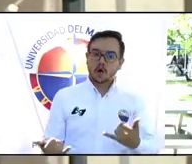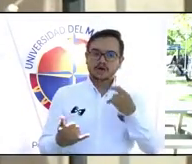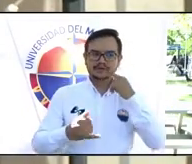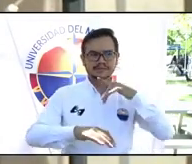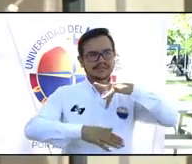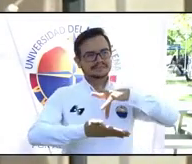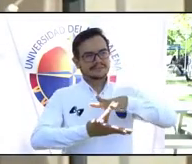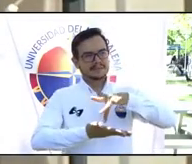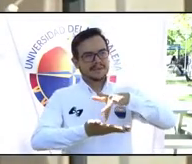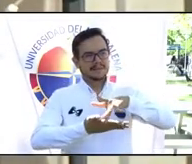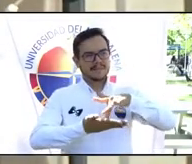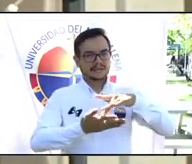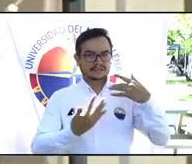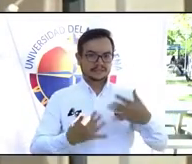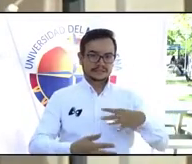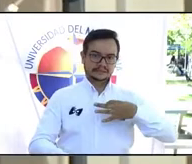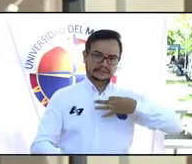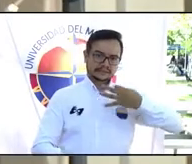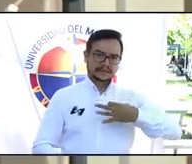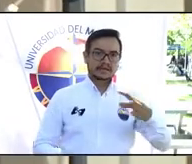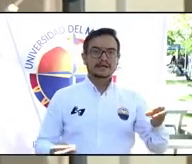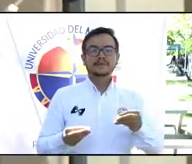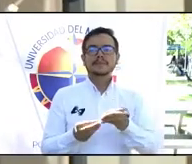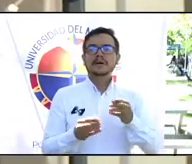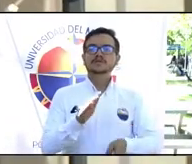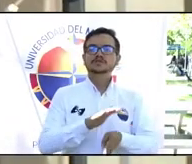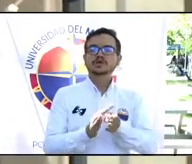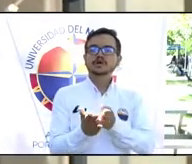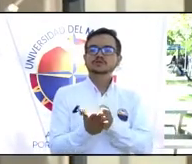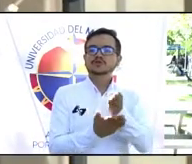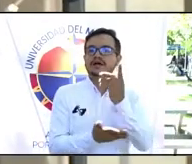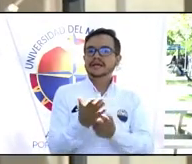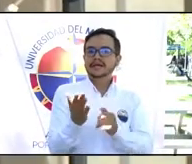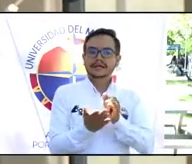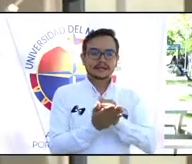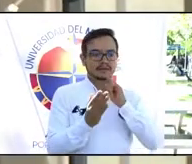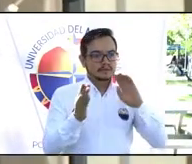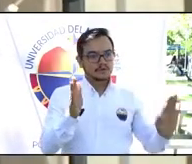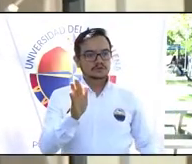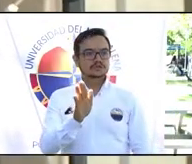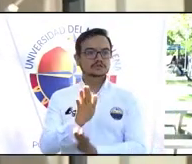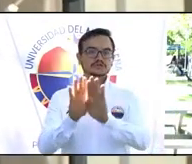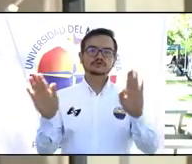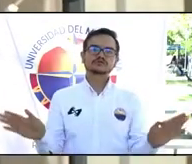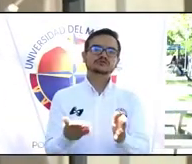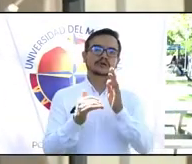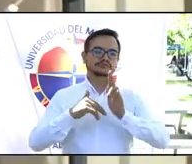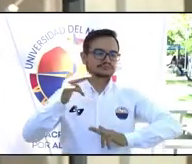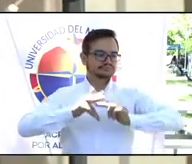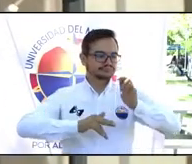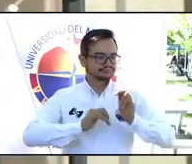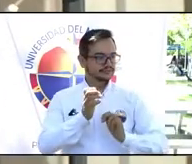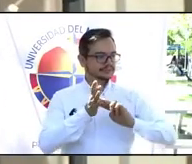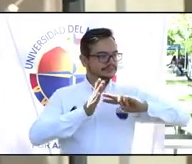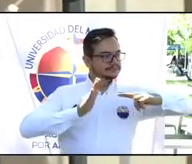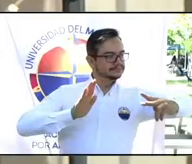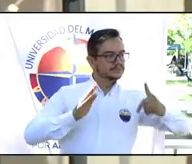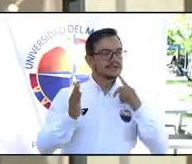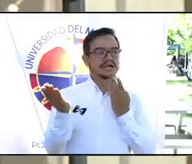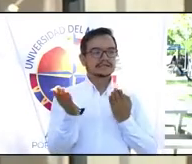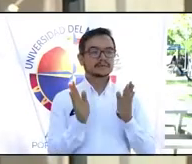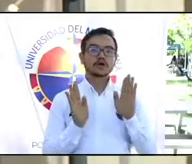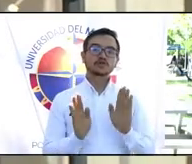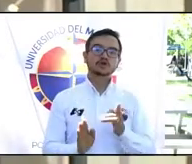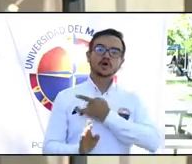este importante acto y para su desarrollo en materia de modernización de infraestructura física, tecnológica y de servicios de la Universidad